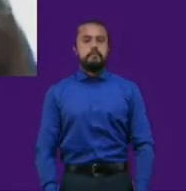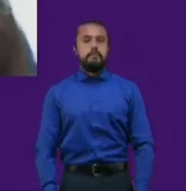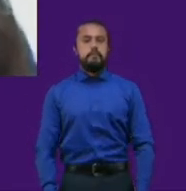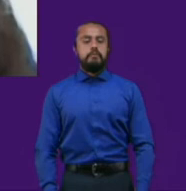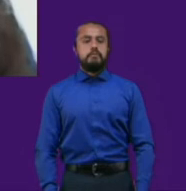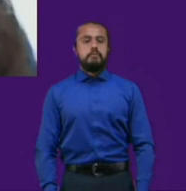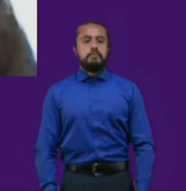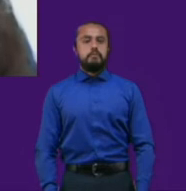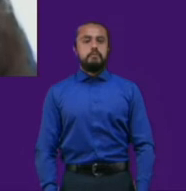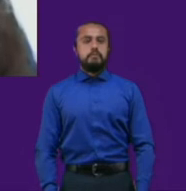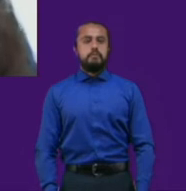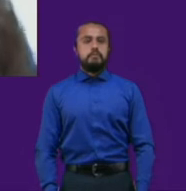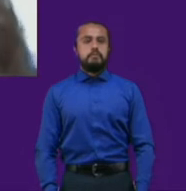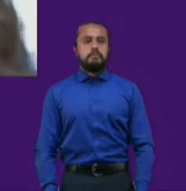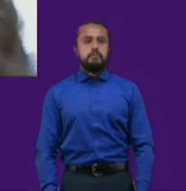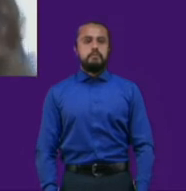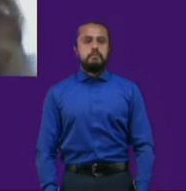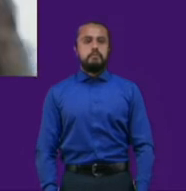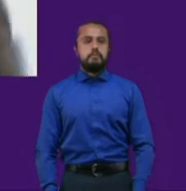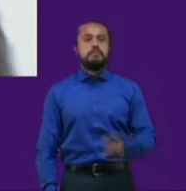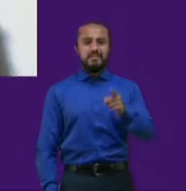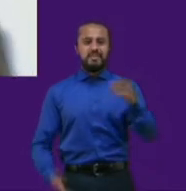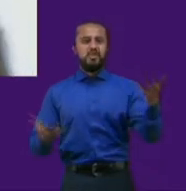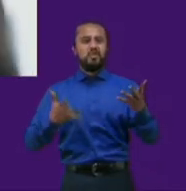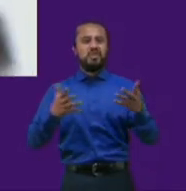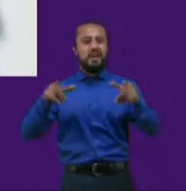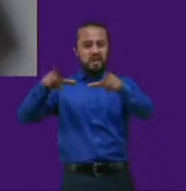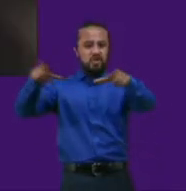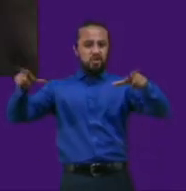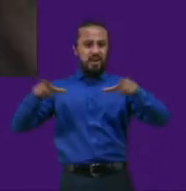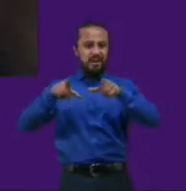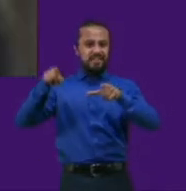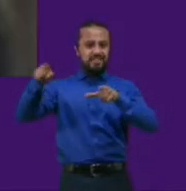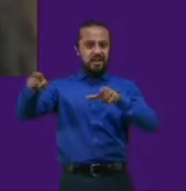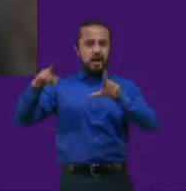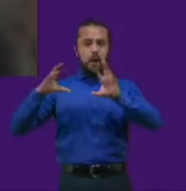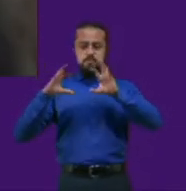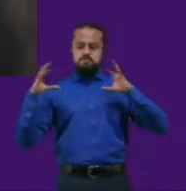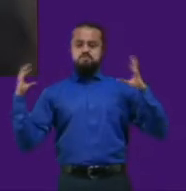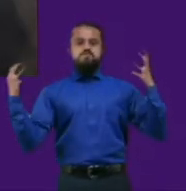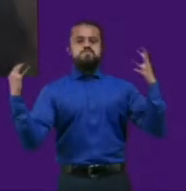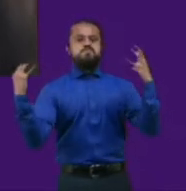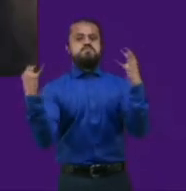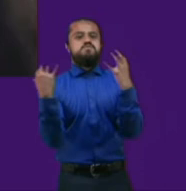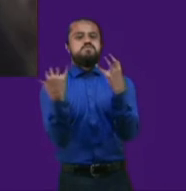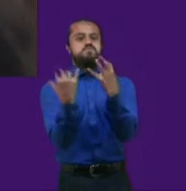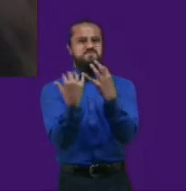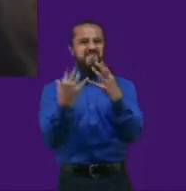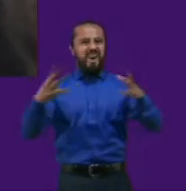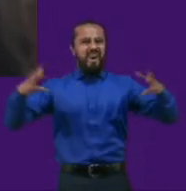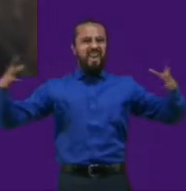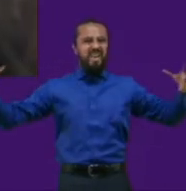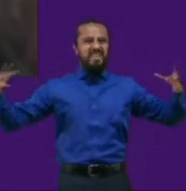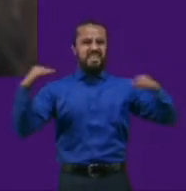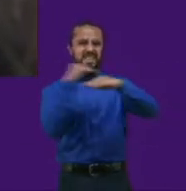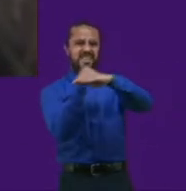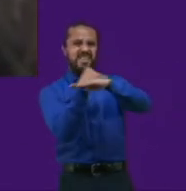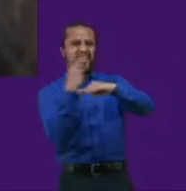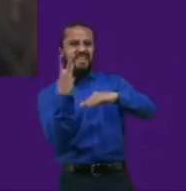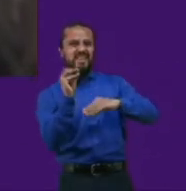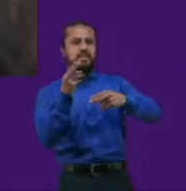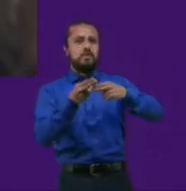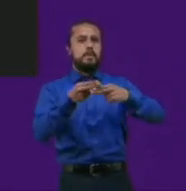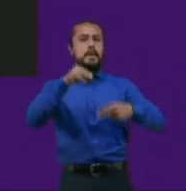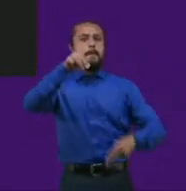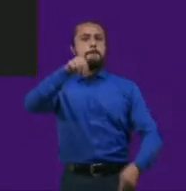Entiendo que tú estás en el Movistar Arena. Eres de las pocas personas que tiene la oportunidad de estar ahí. Así es de que seguramente te van a poder